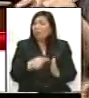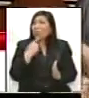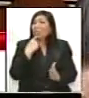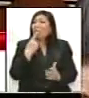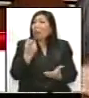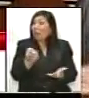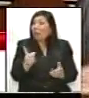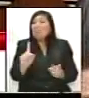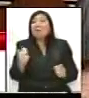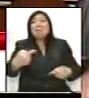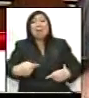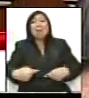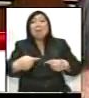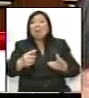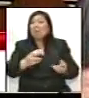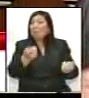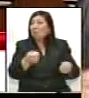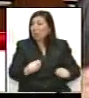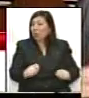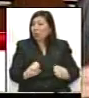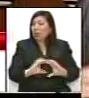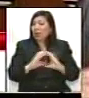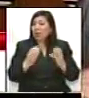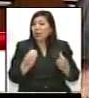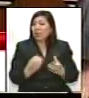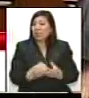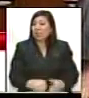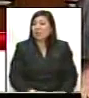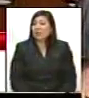ya ven como no debate disuelvan ustedes